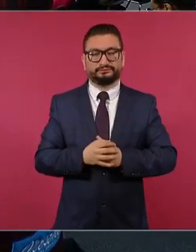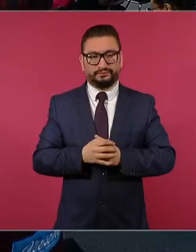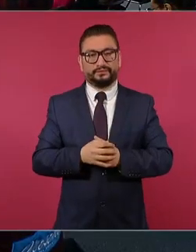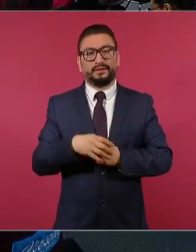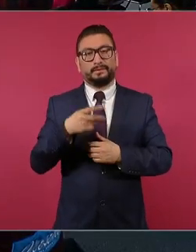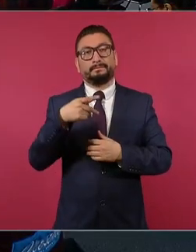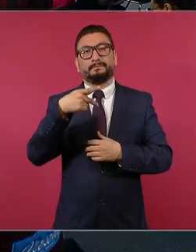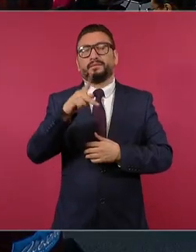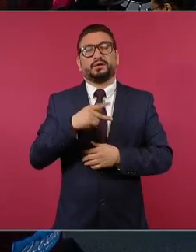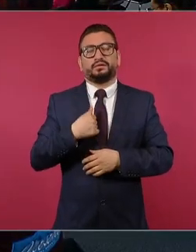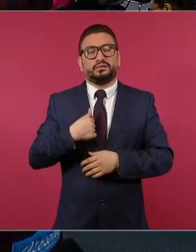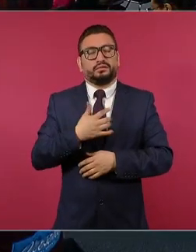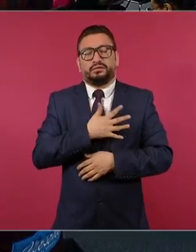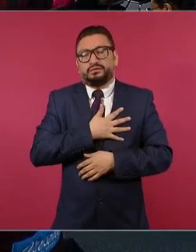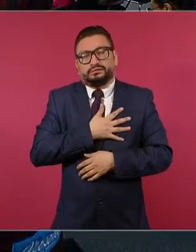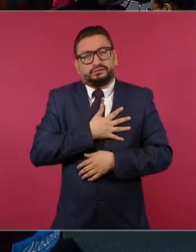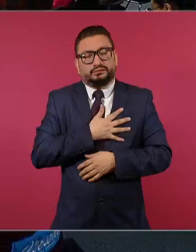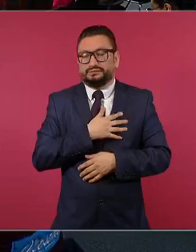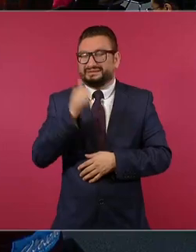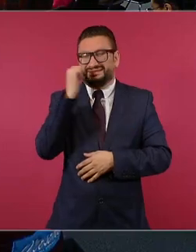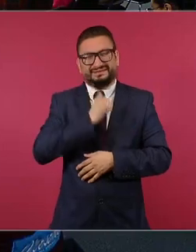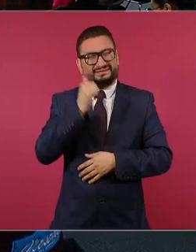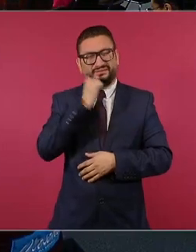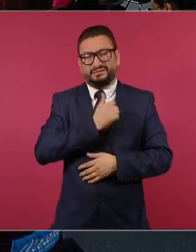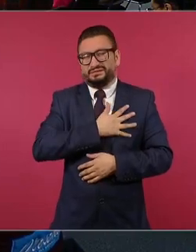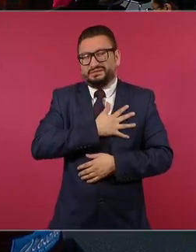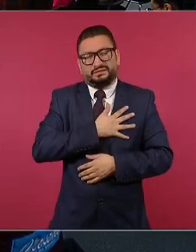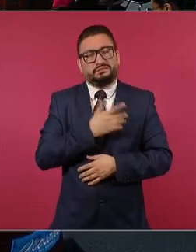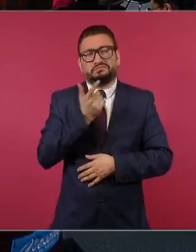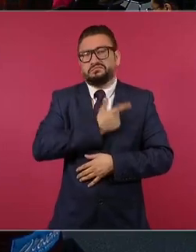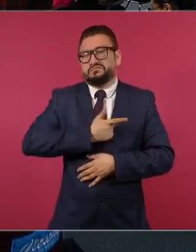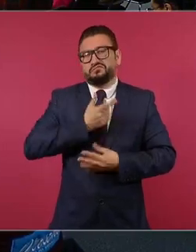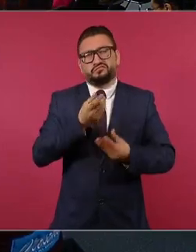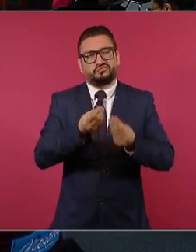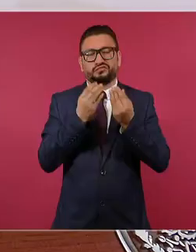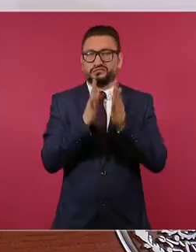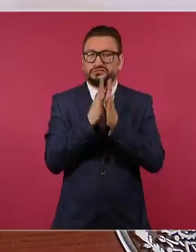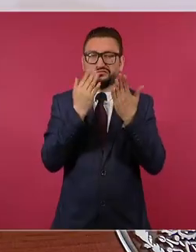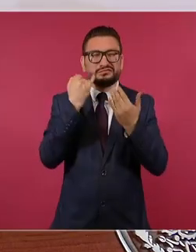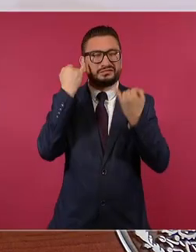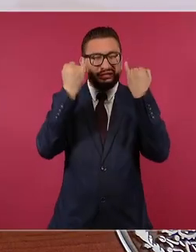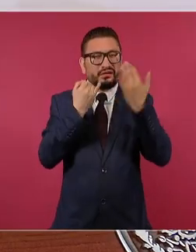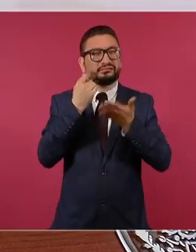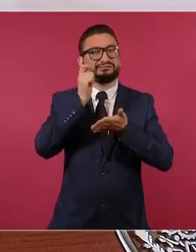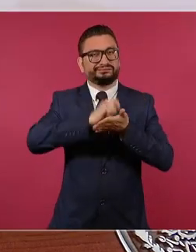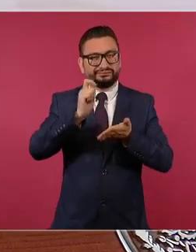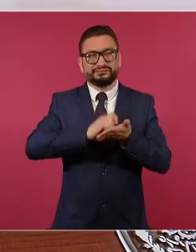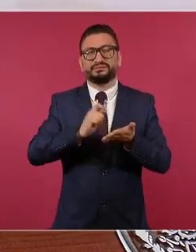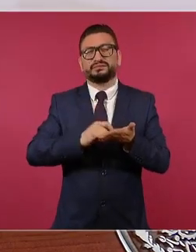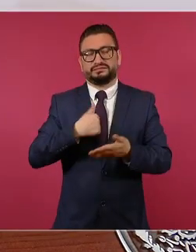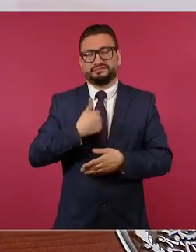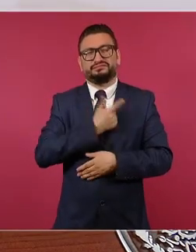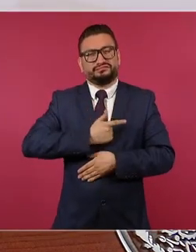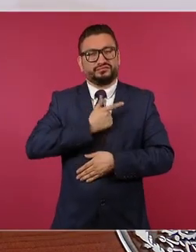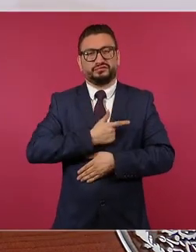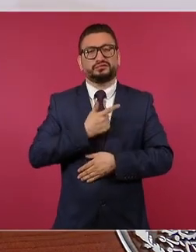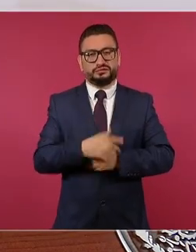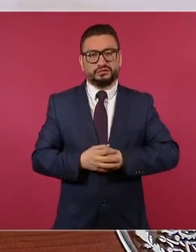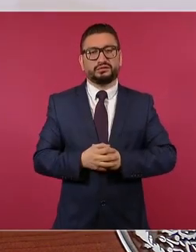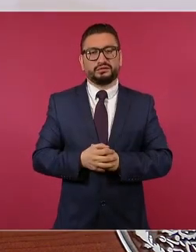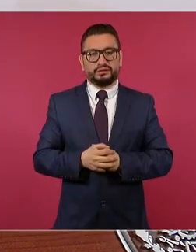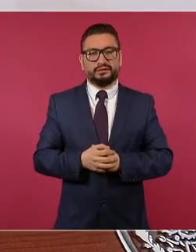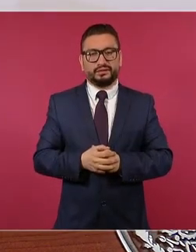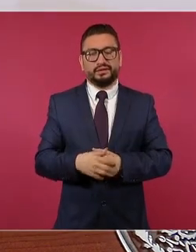pero me apasionaba siempre, me ha gustado mucho escribir. Entonces,